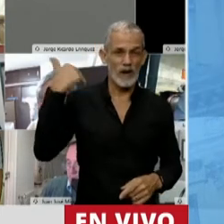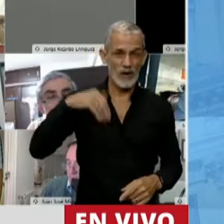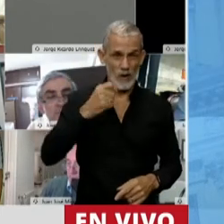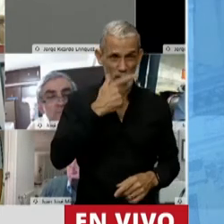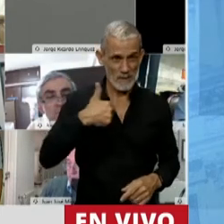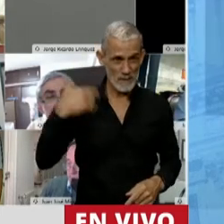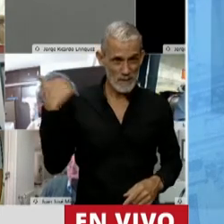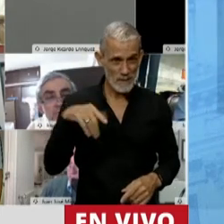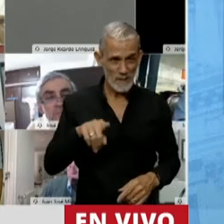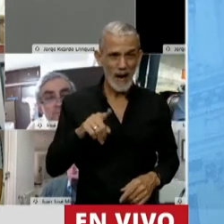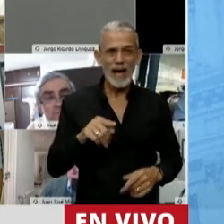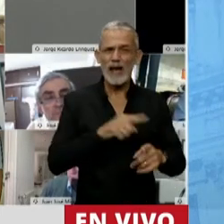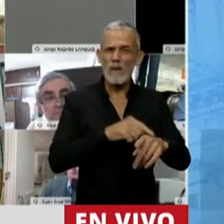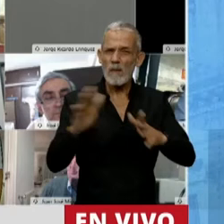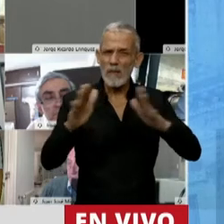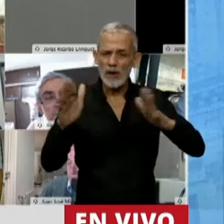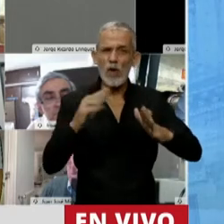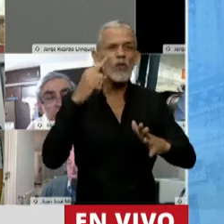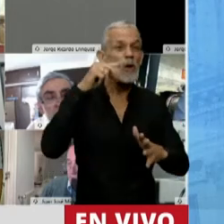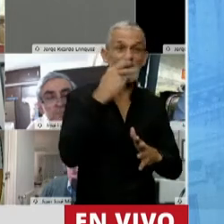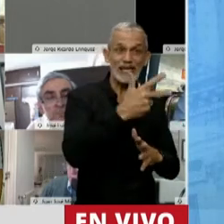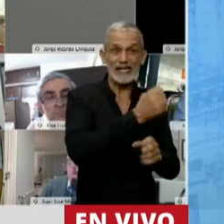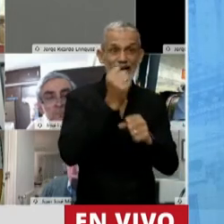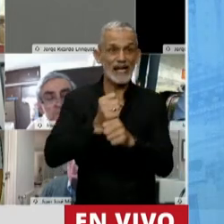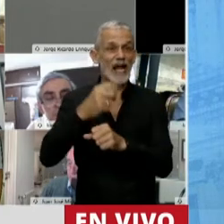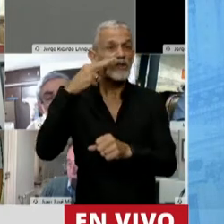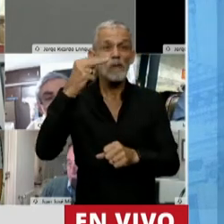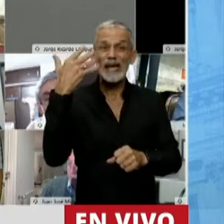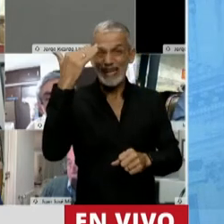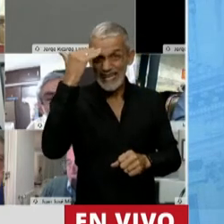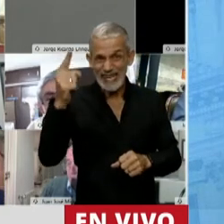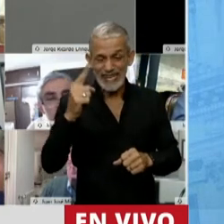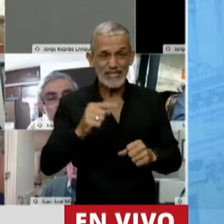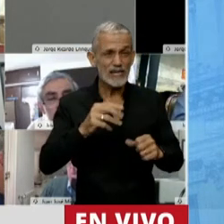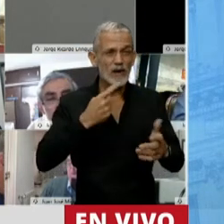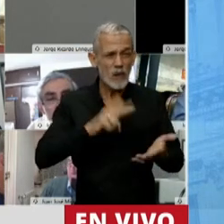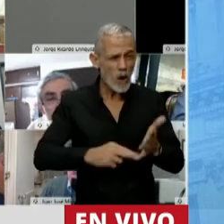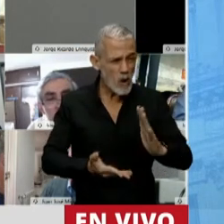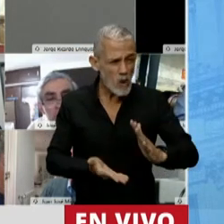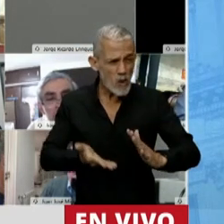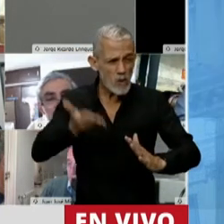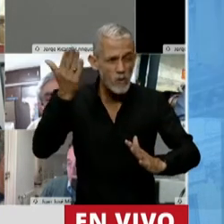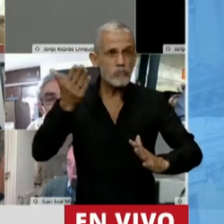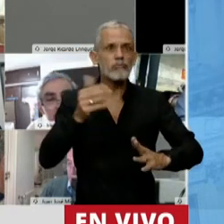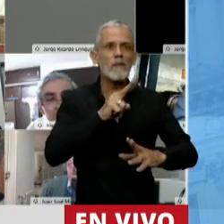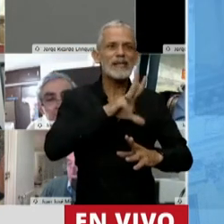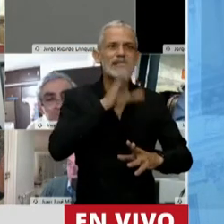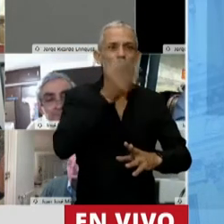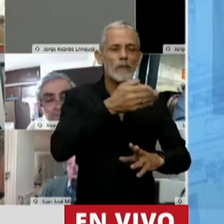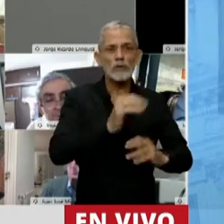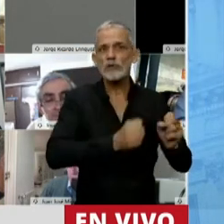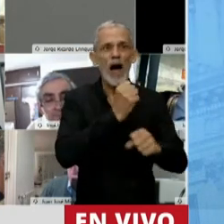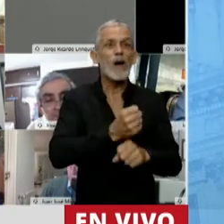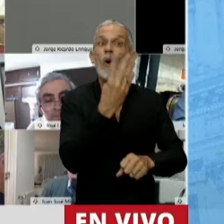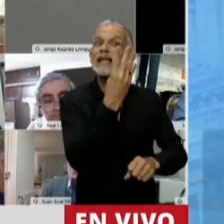gobernó durante el periodo 2003 al 2015, el aumento impositivo en nuestro país se disparó del 23%